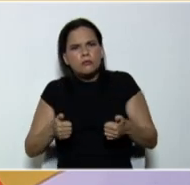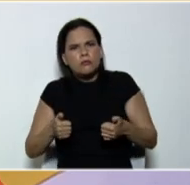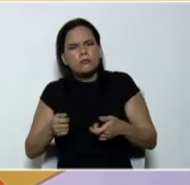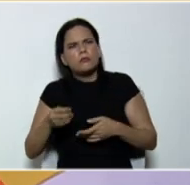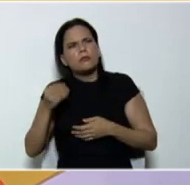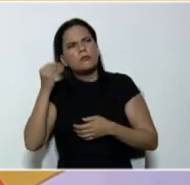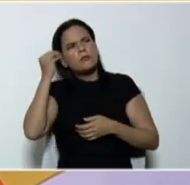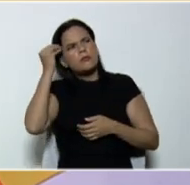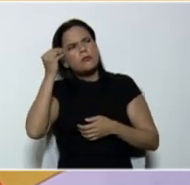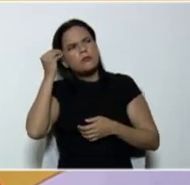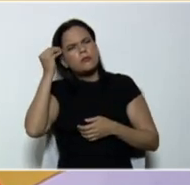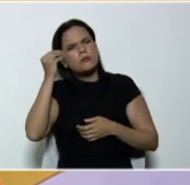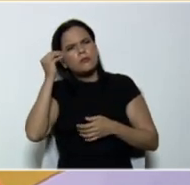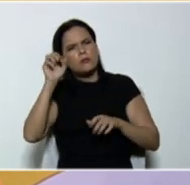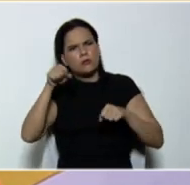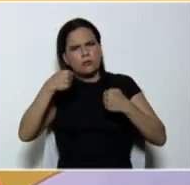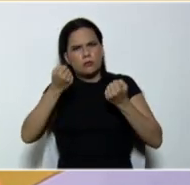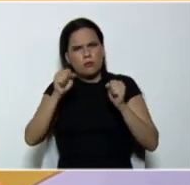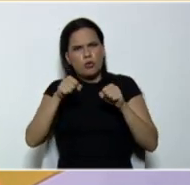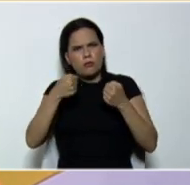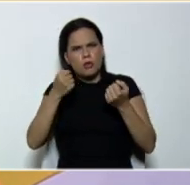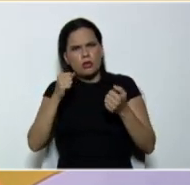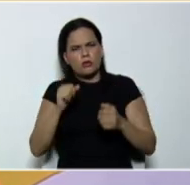la motricidad fina.